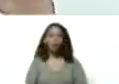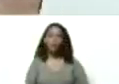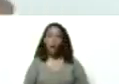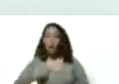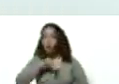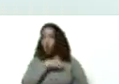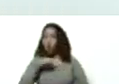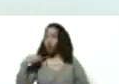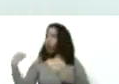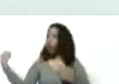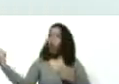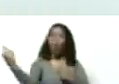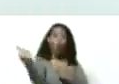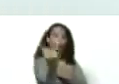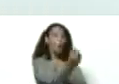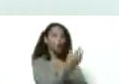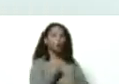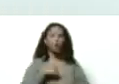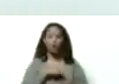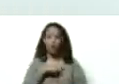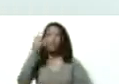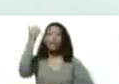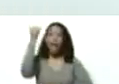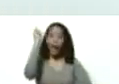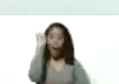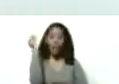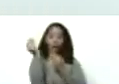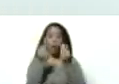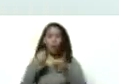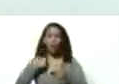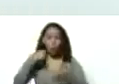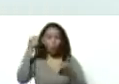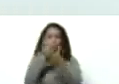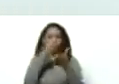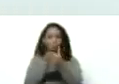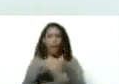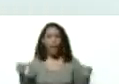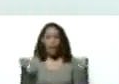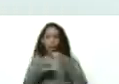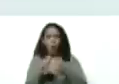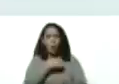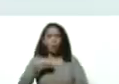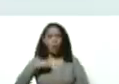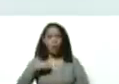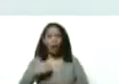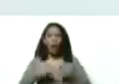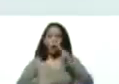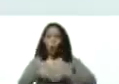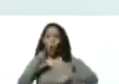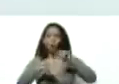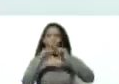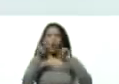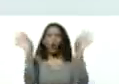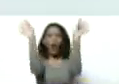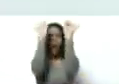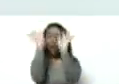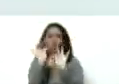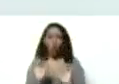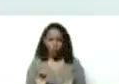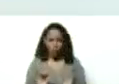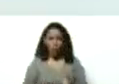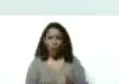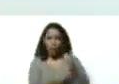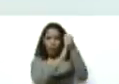nosotros en colectivo. Y tenemos, como he insistido mucho en la reunión en privado, que construir el modelo de